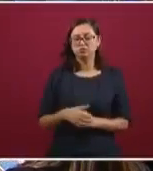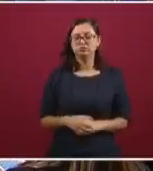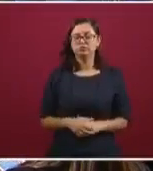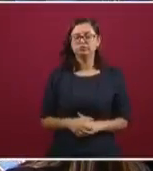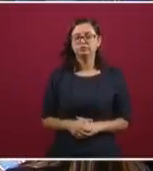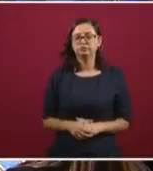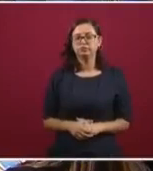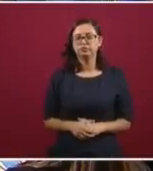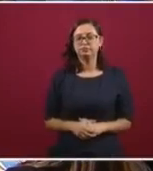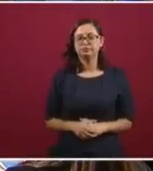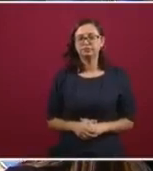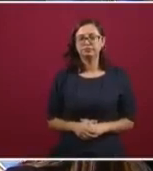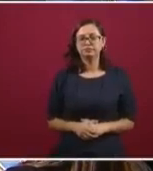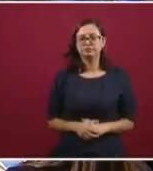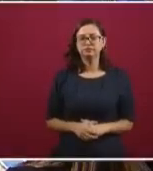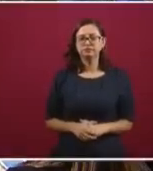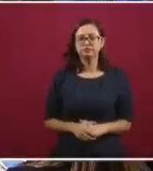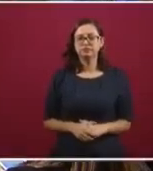La que sigue, por favor.